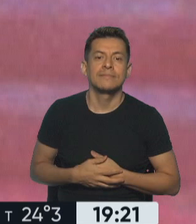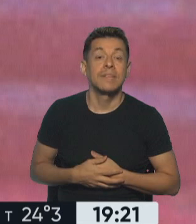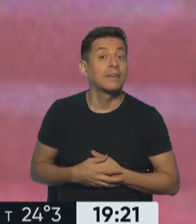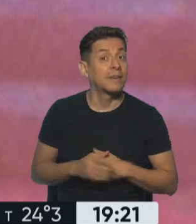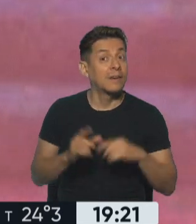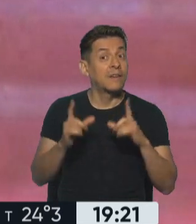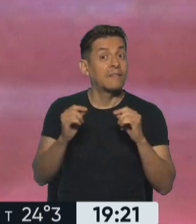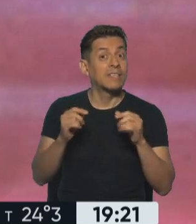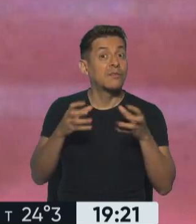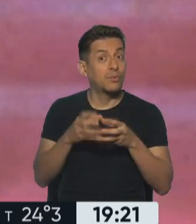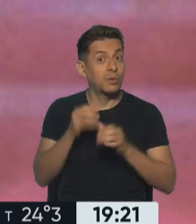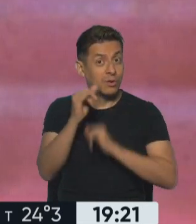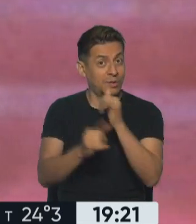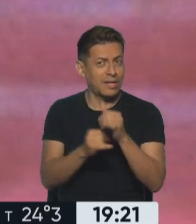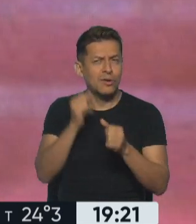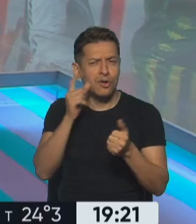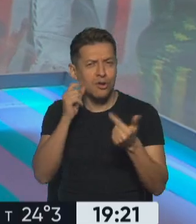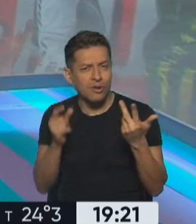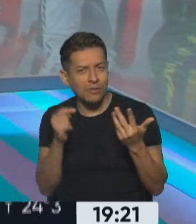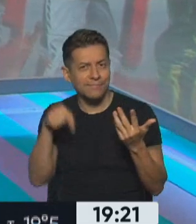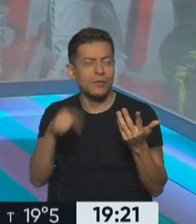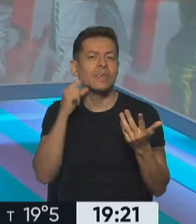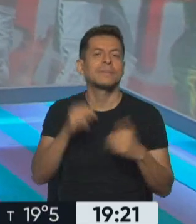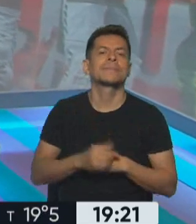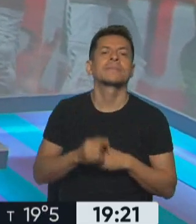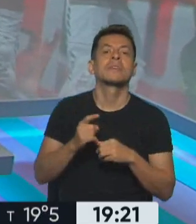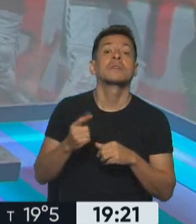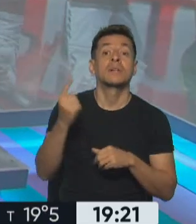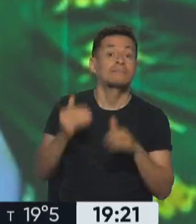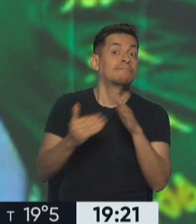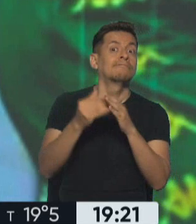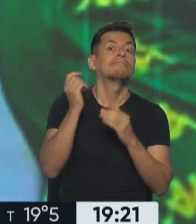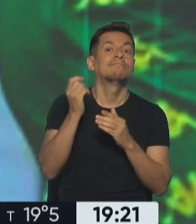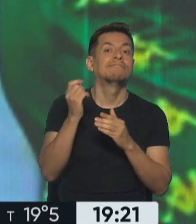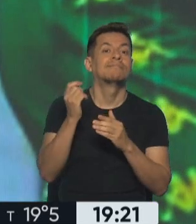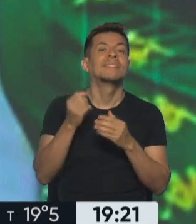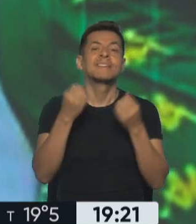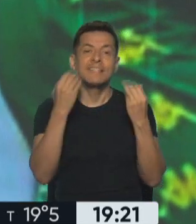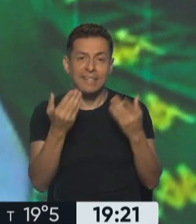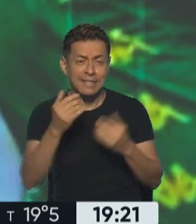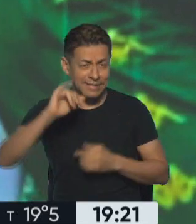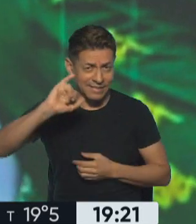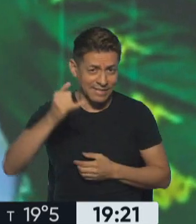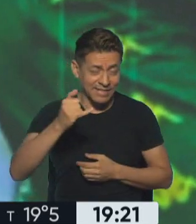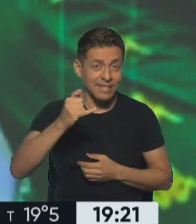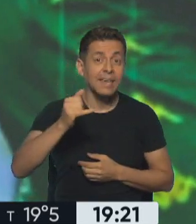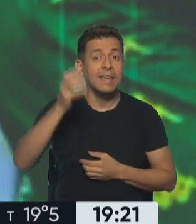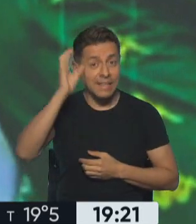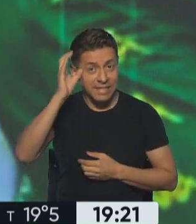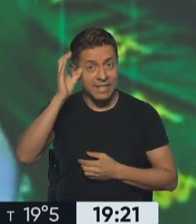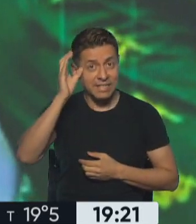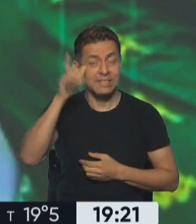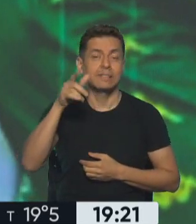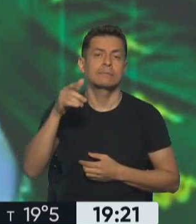la fecha del fútbol con muchos goles en esta jornada y con un puntero que se firma como la puertas bien sí con talleres de córdoba